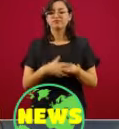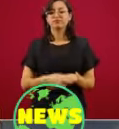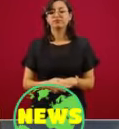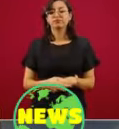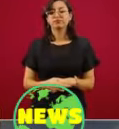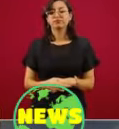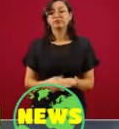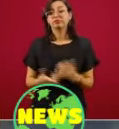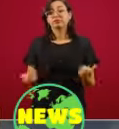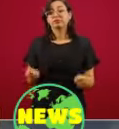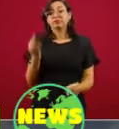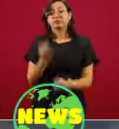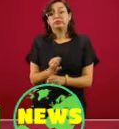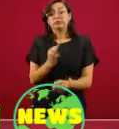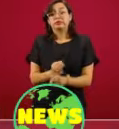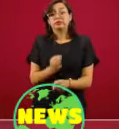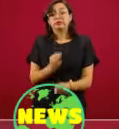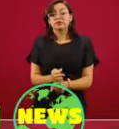presionando,